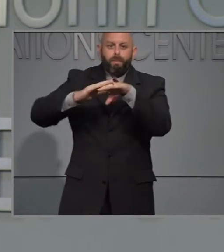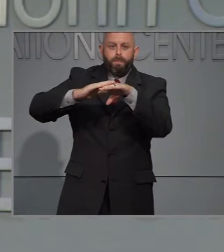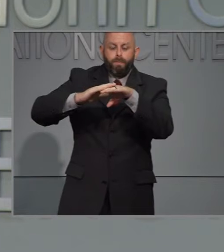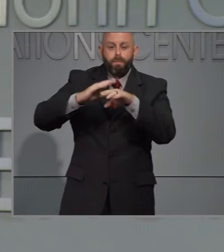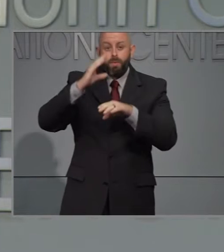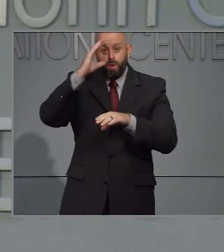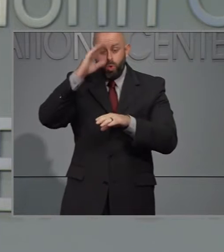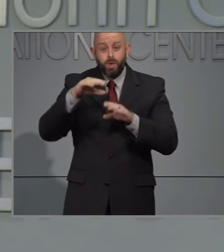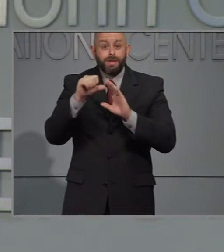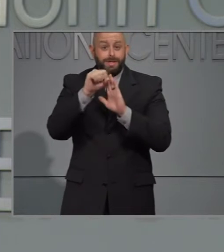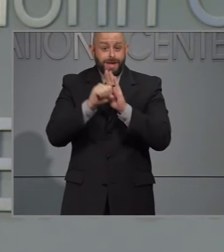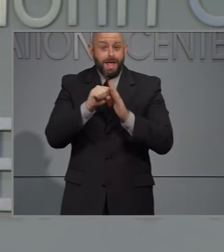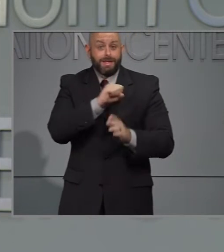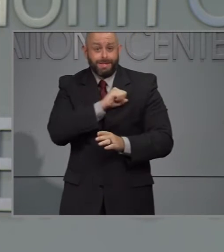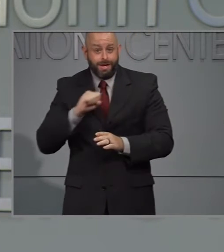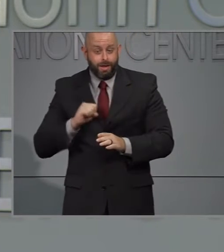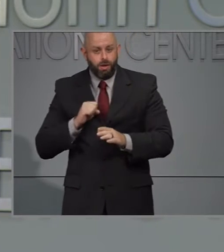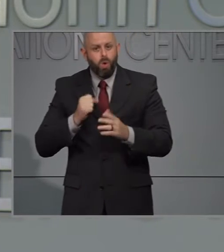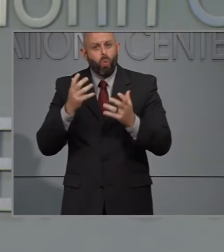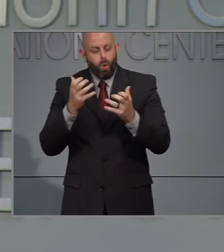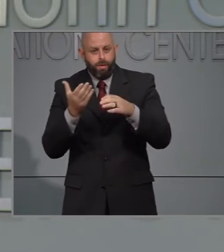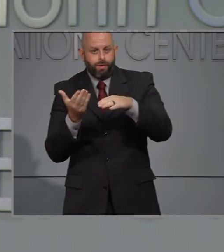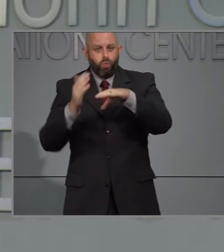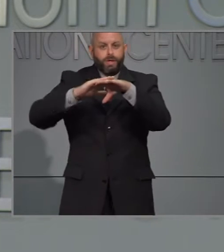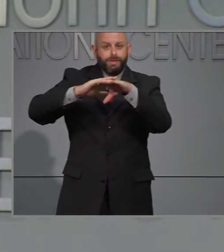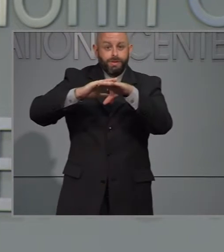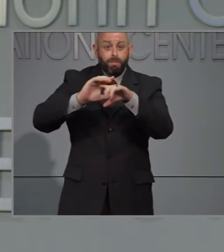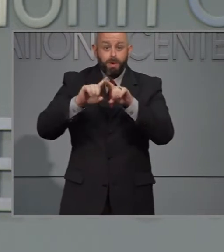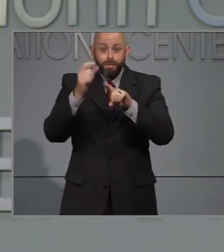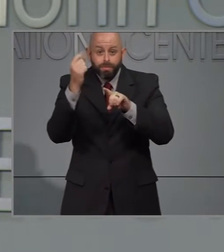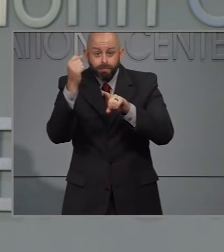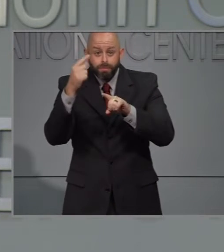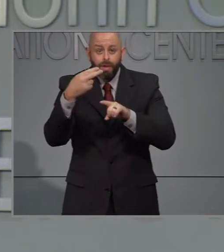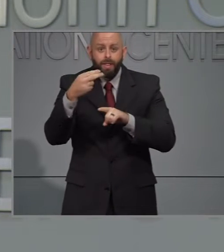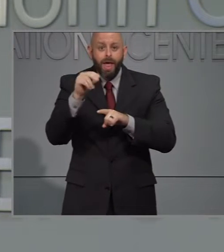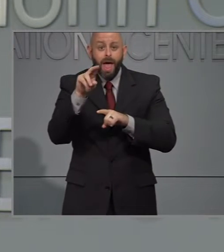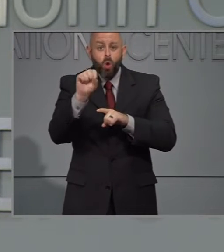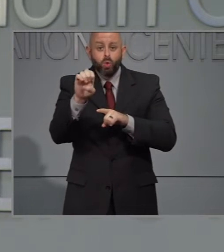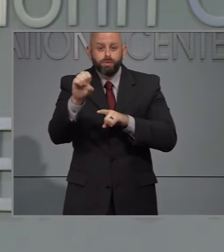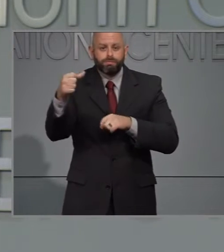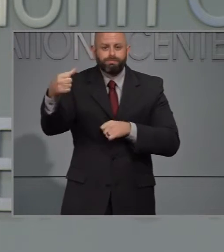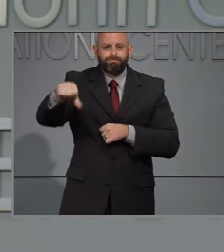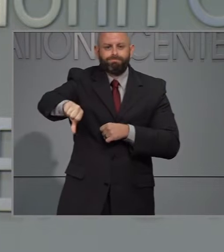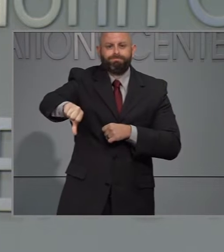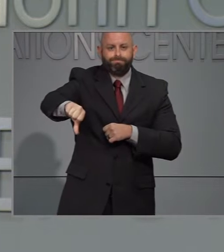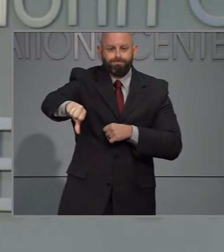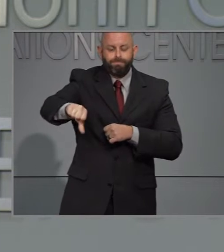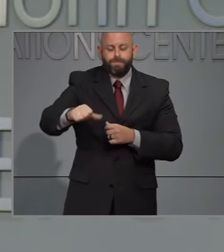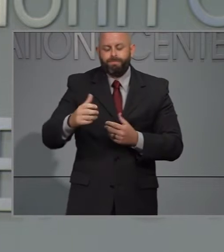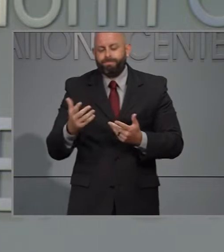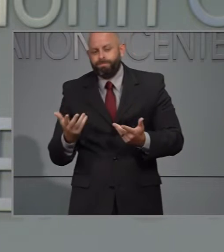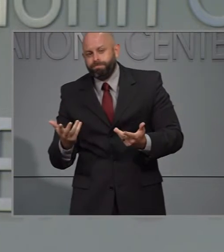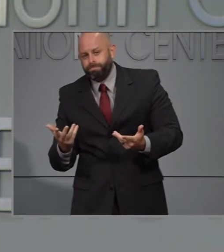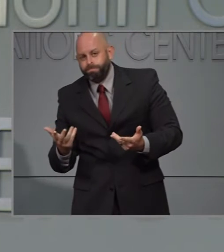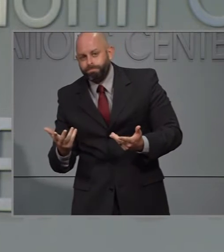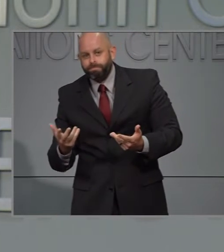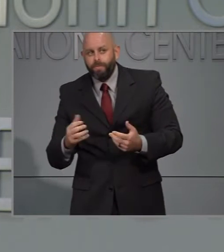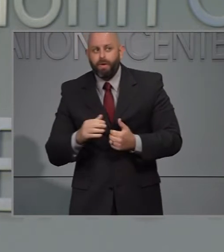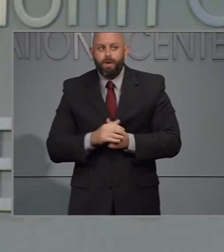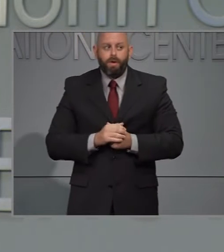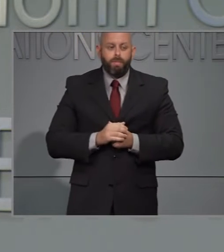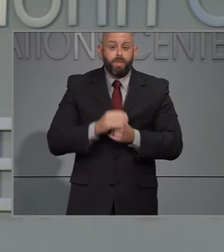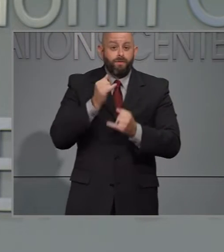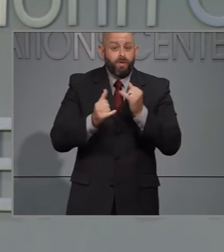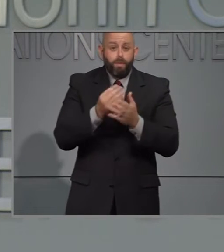beneficios estatales, pero la Casa de Representantes no lo tomó en consideración para la propuesta